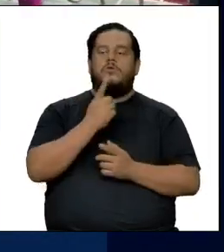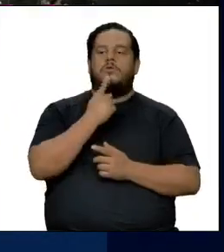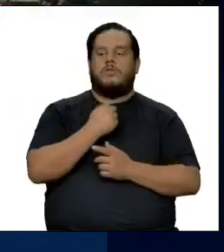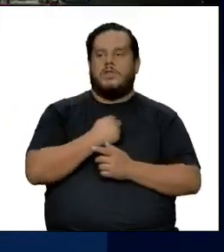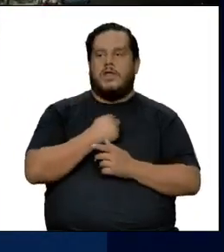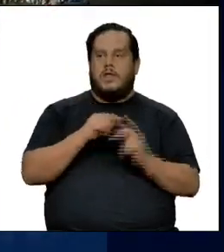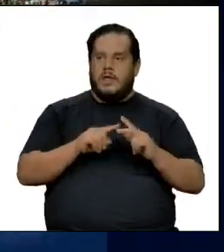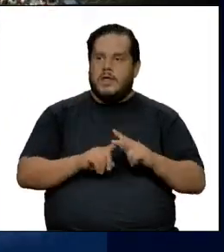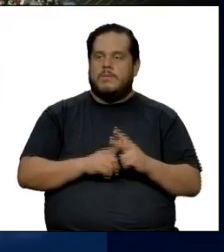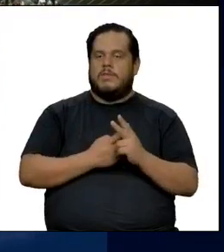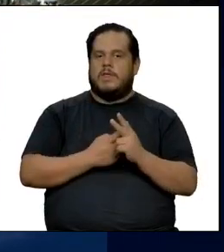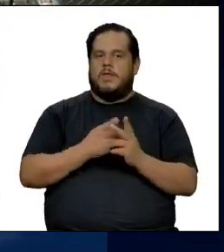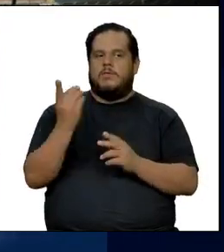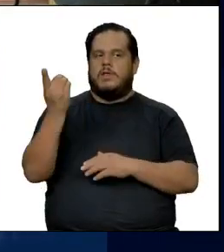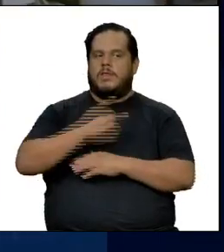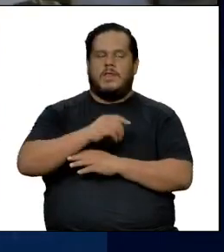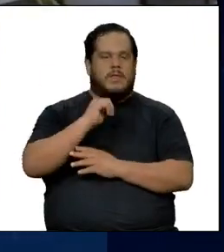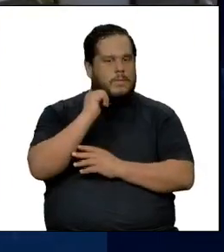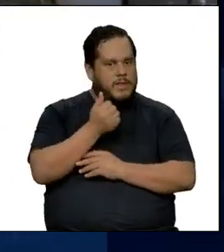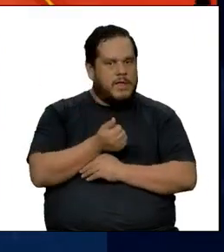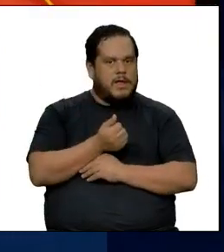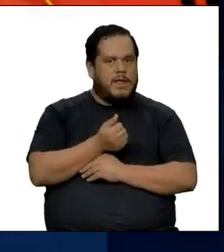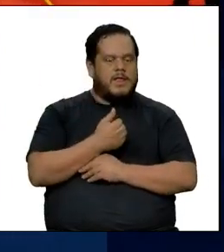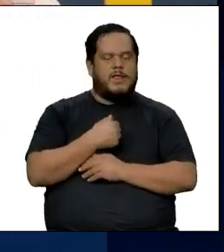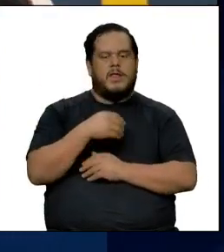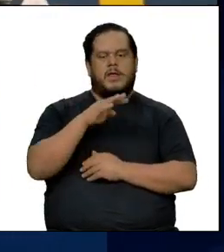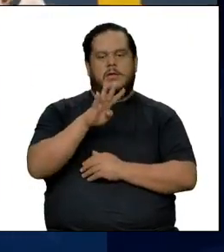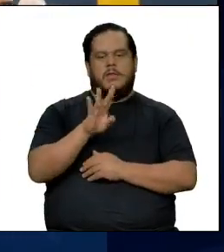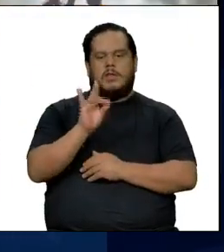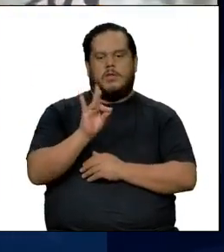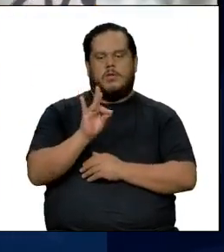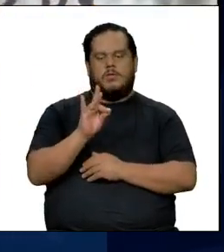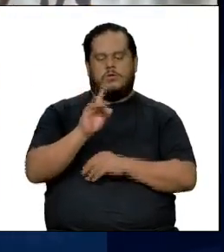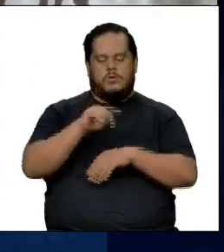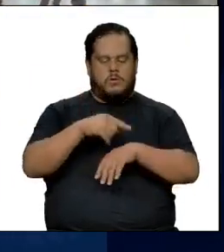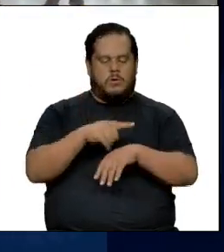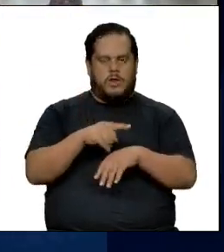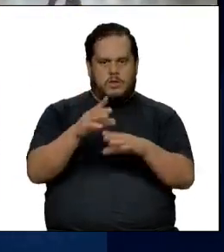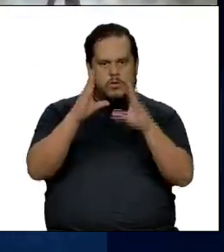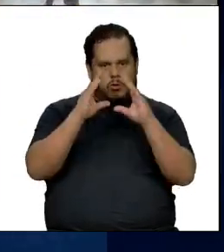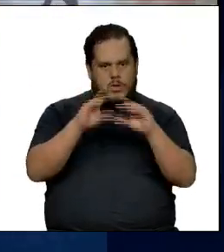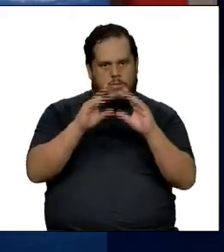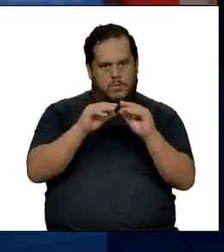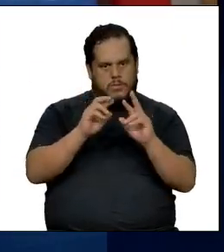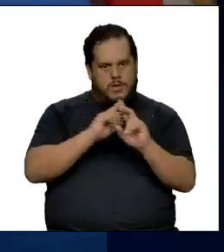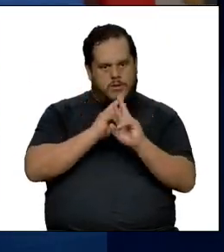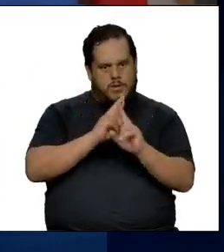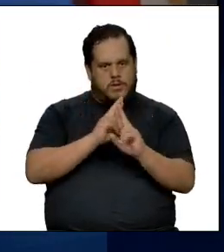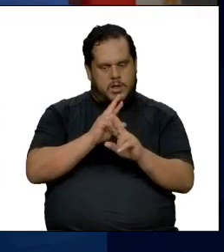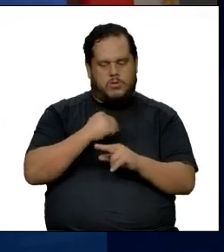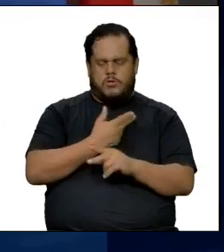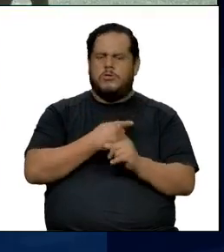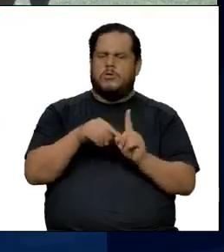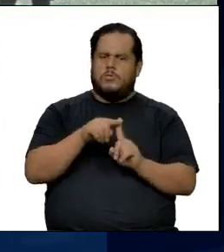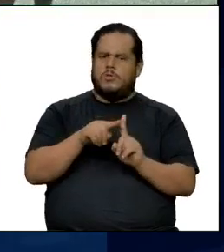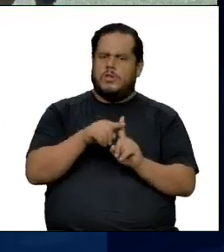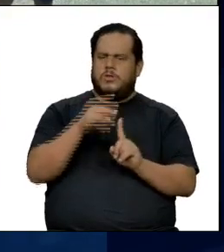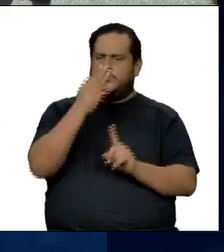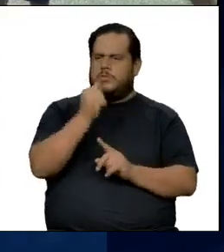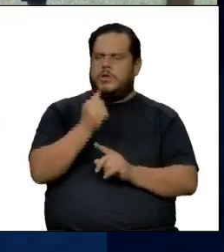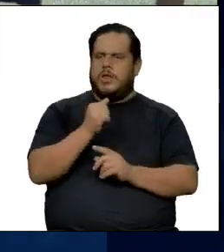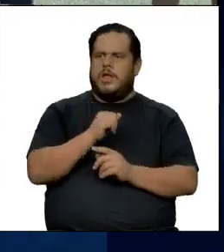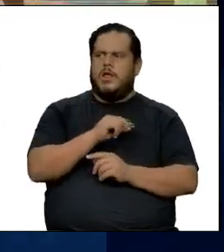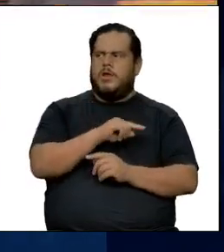a partir del día de mañana, en 48 horas, nos informan el resultado. Estamos muy positivos porque pues lo que han